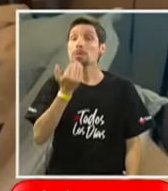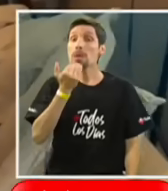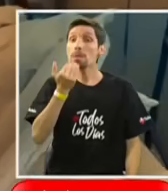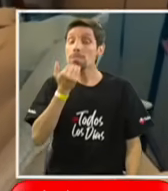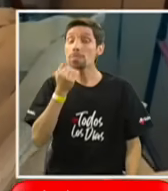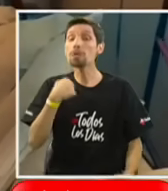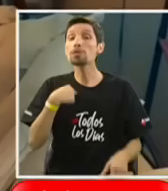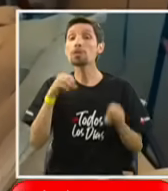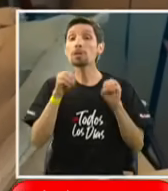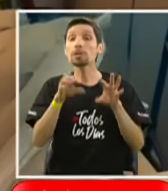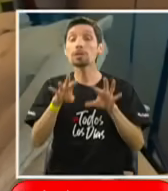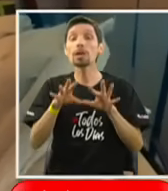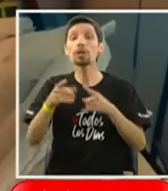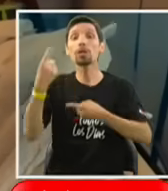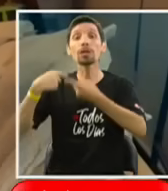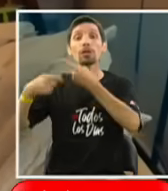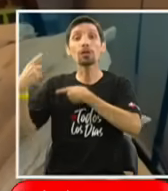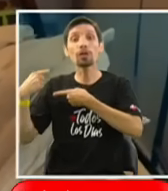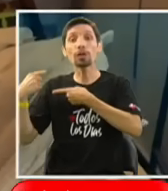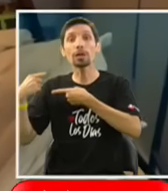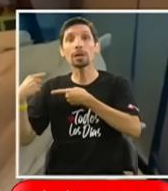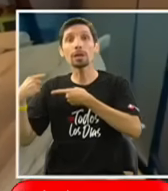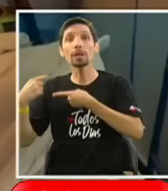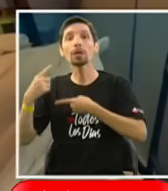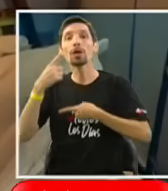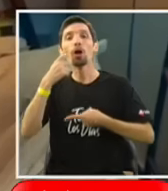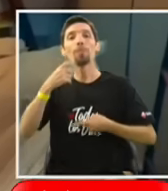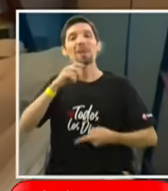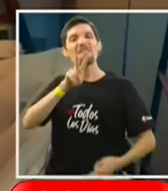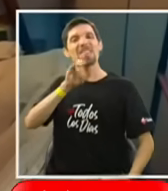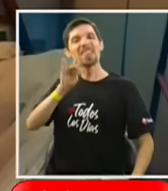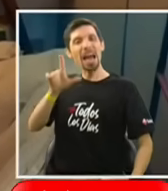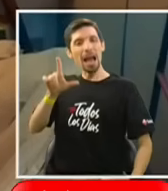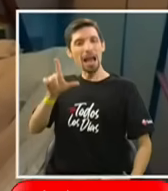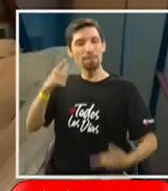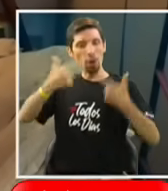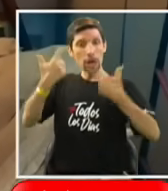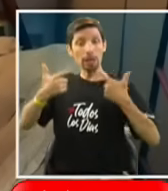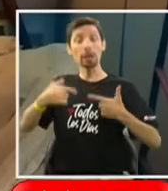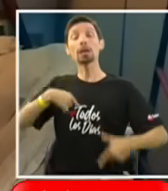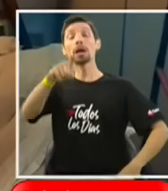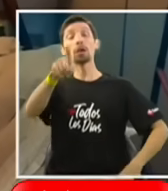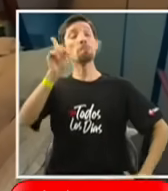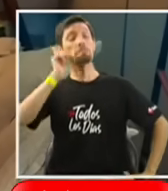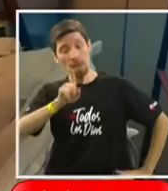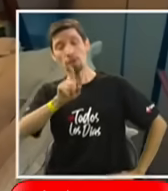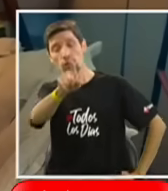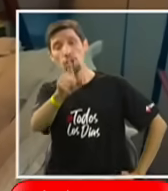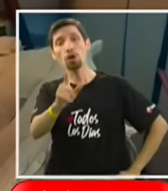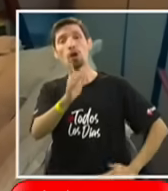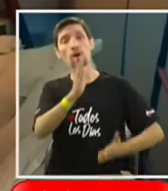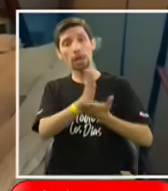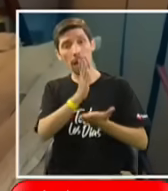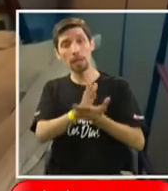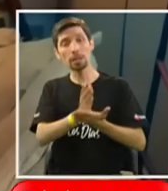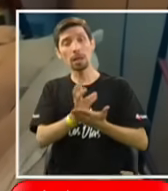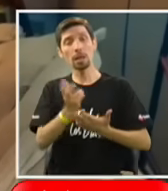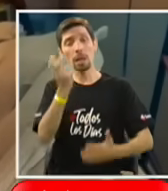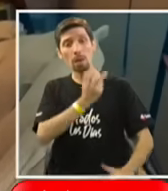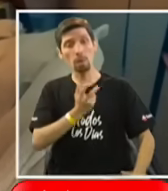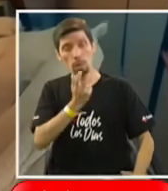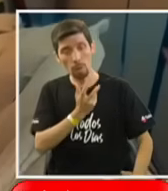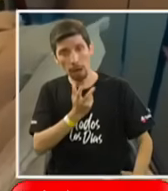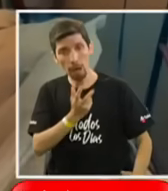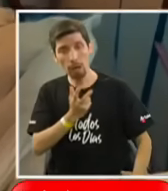hago clases de historia como Pancho Vidal. Miento, clases de lenguaje.